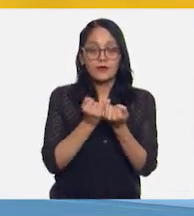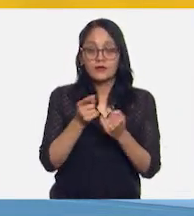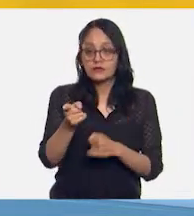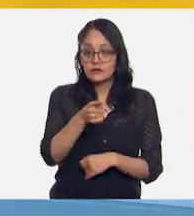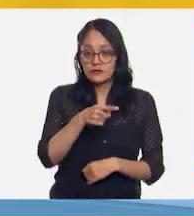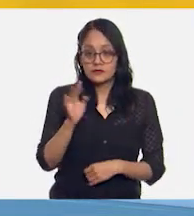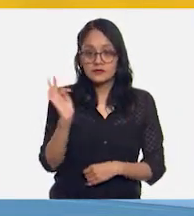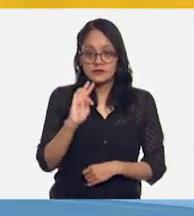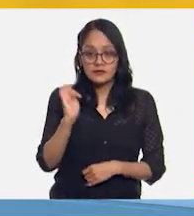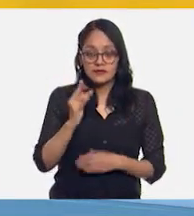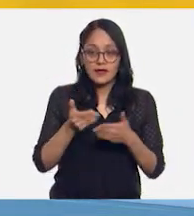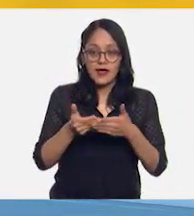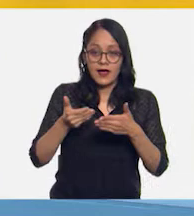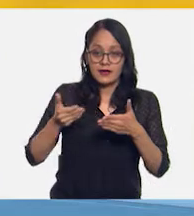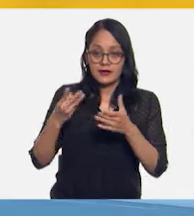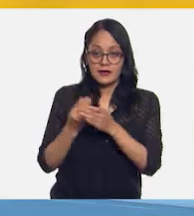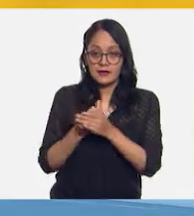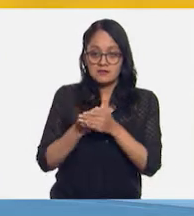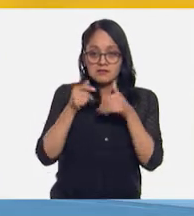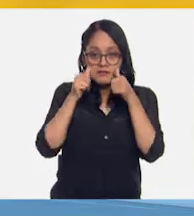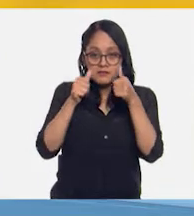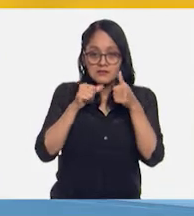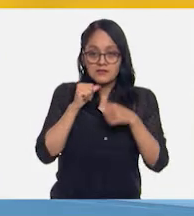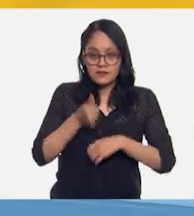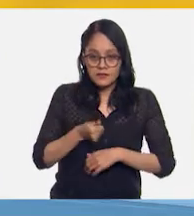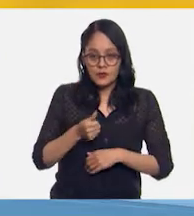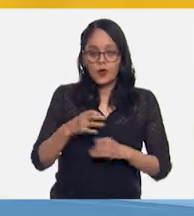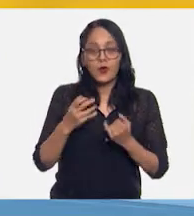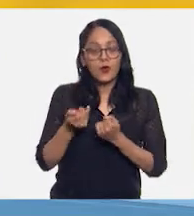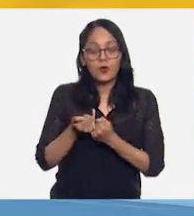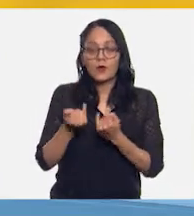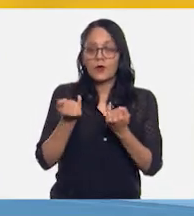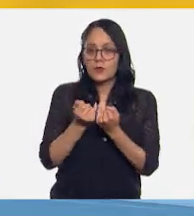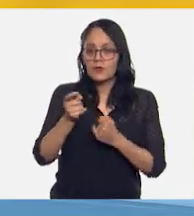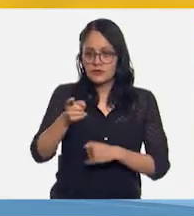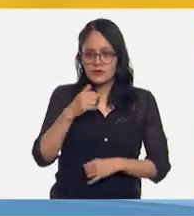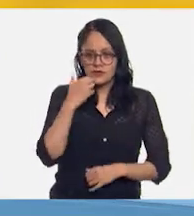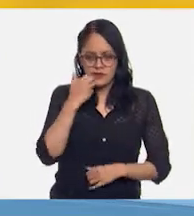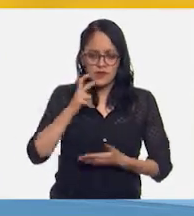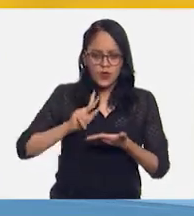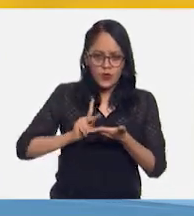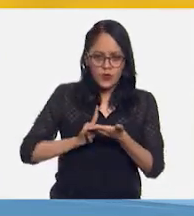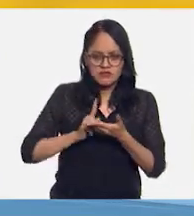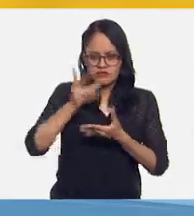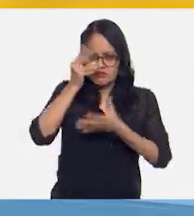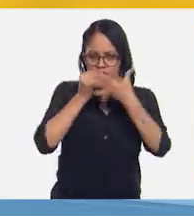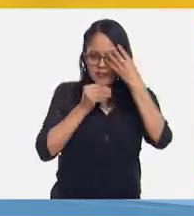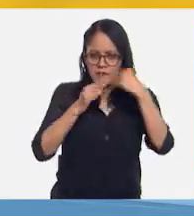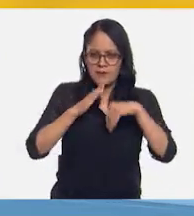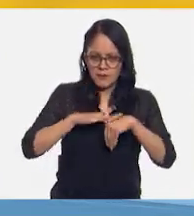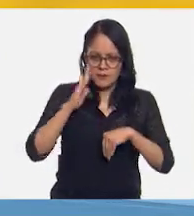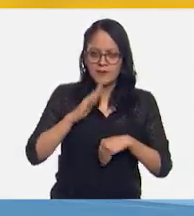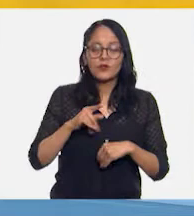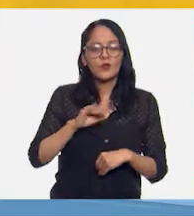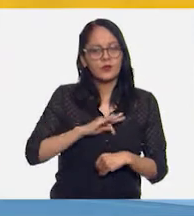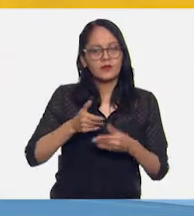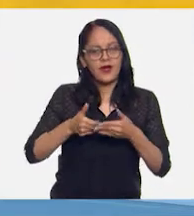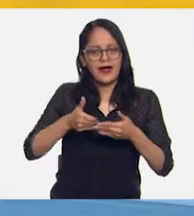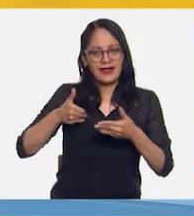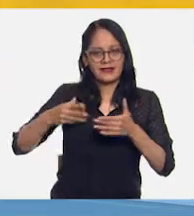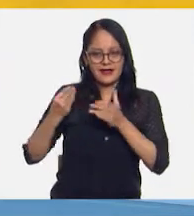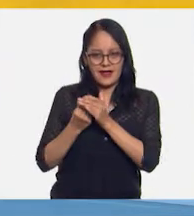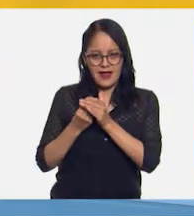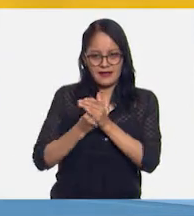pudieron acompañarnos en alguna sesión o si quieren repasar o fortalecer un aprendizaje, pueden ver las clases anteriores en